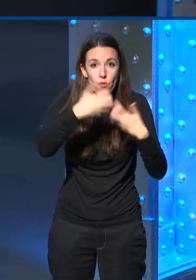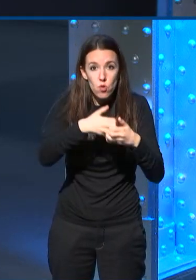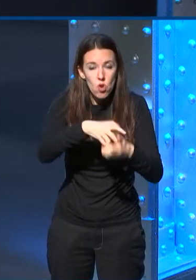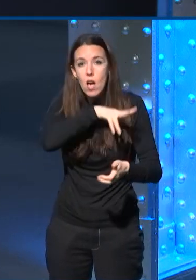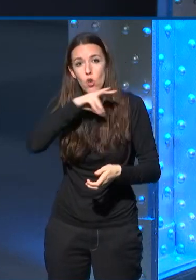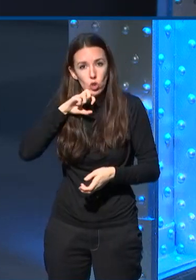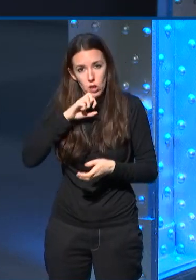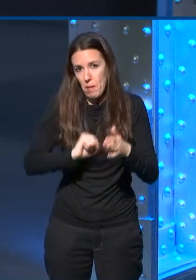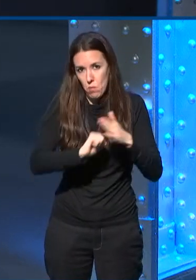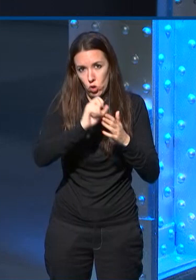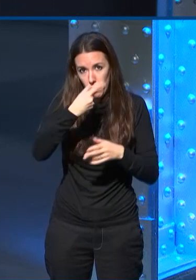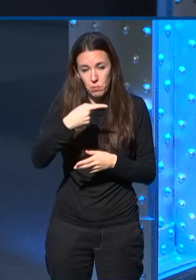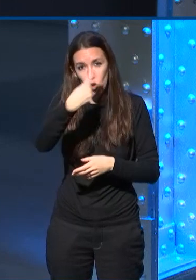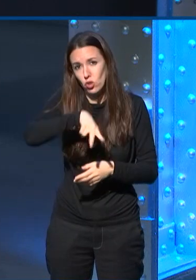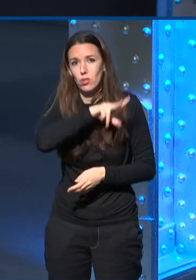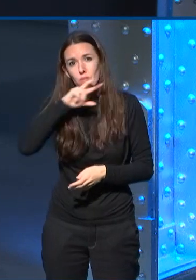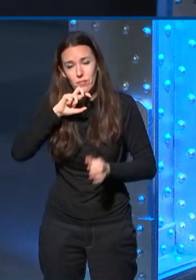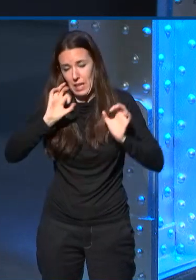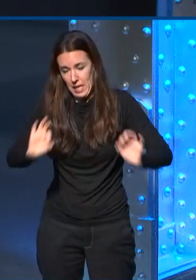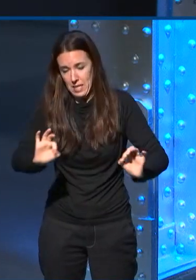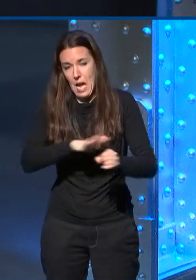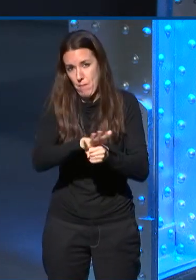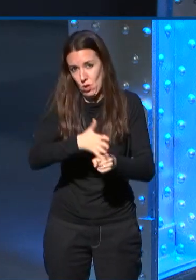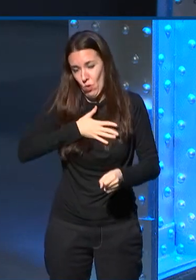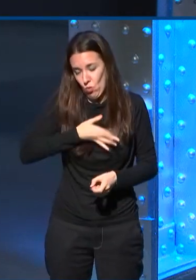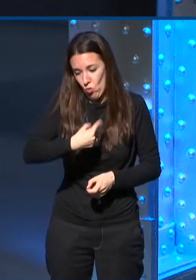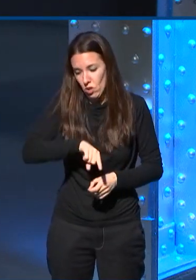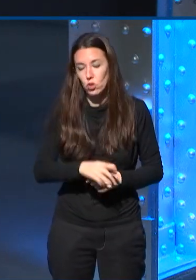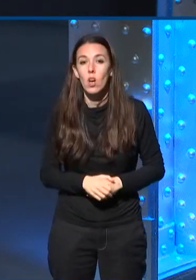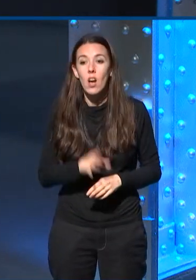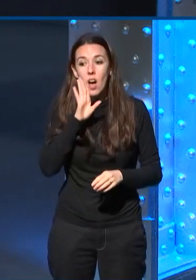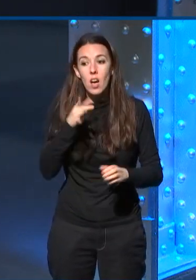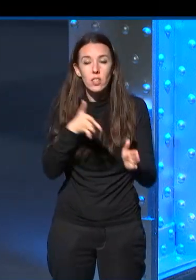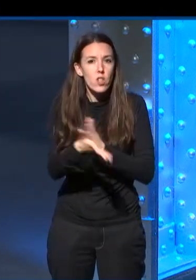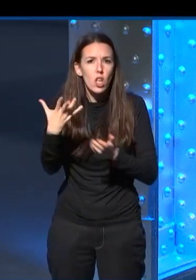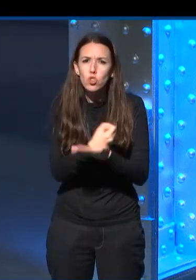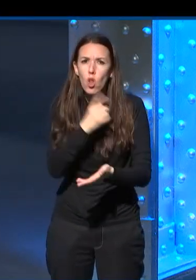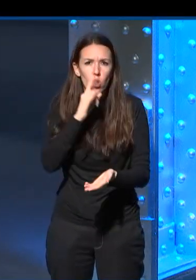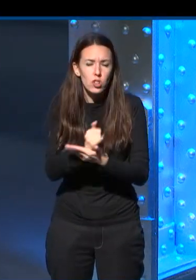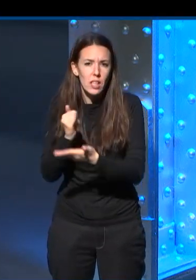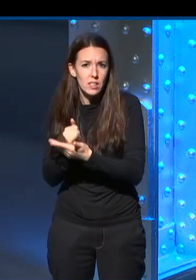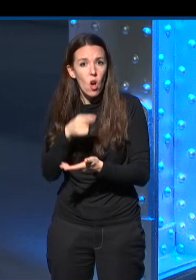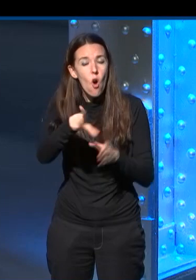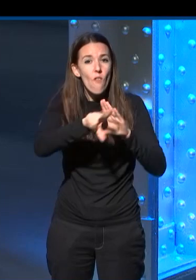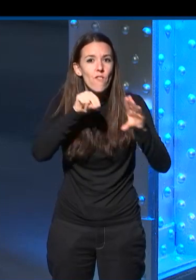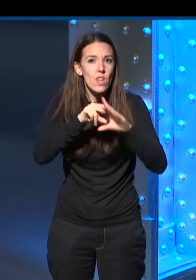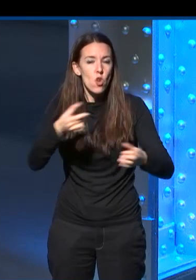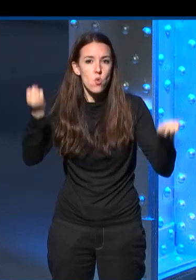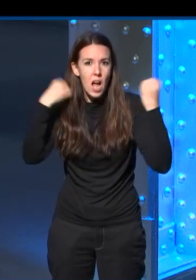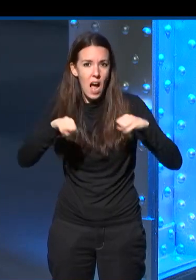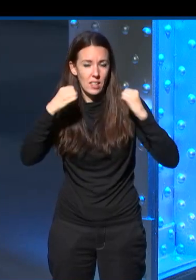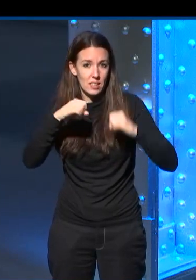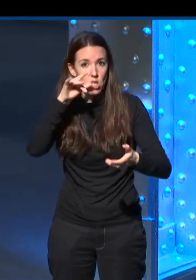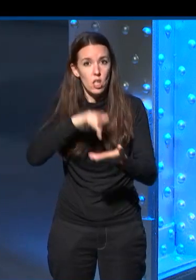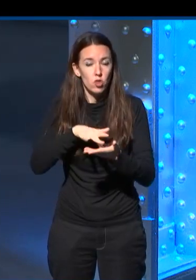todo lo que podamos. Somos muy conservadores en el mundo espacial. Pero como decía, todo se testea. Esto es un vídeo de un ensayo de esa